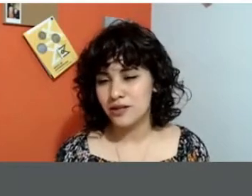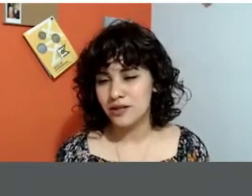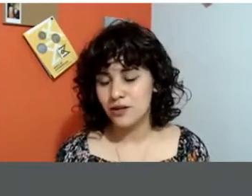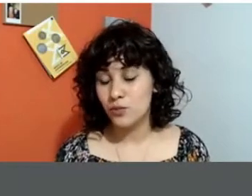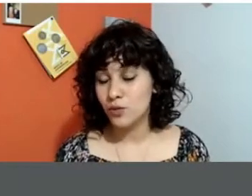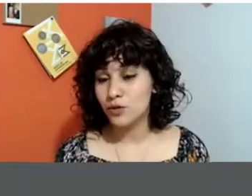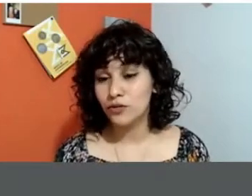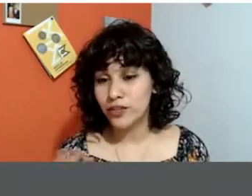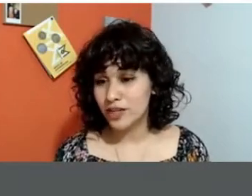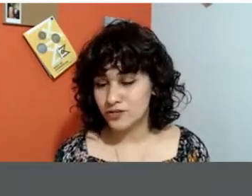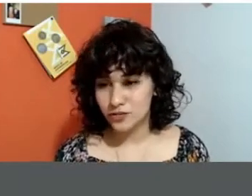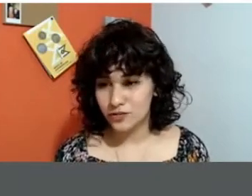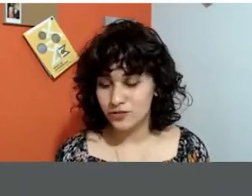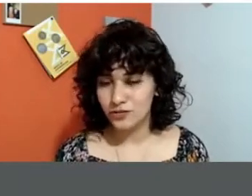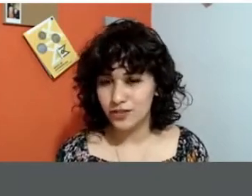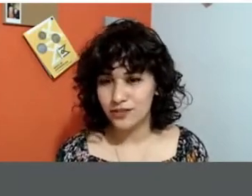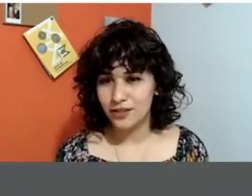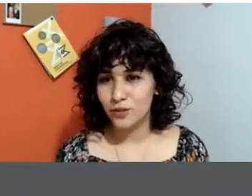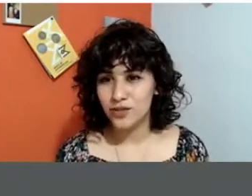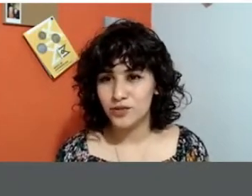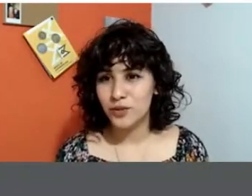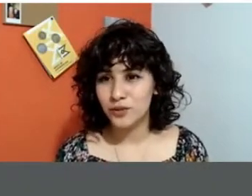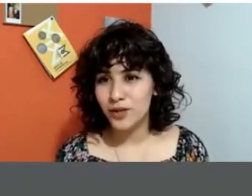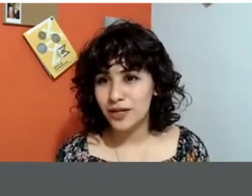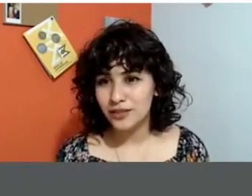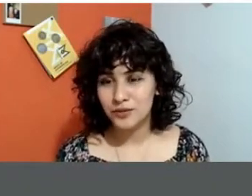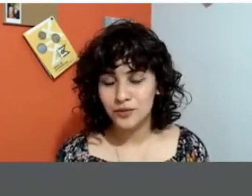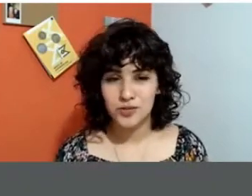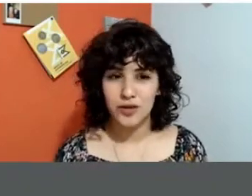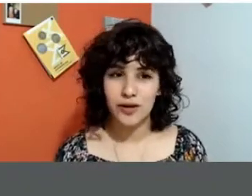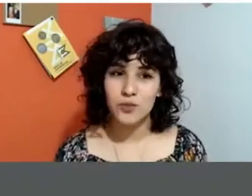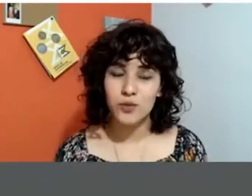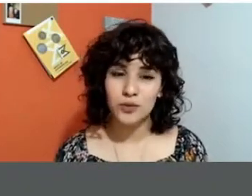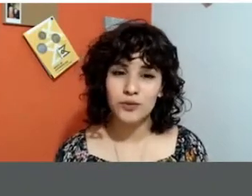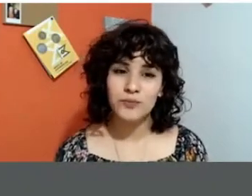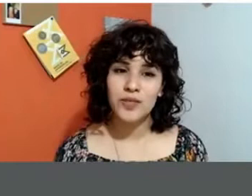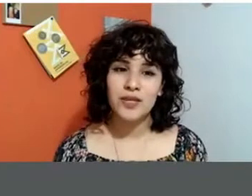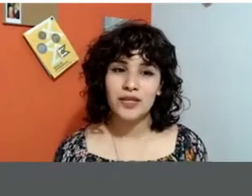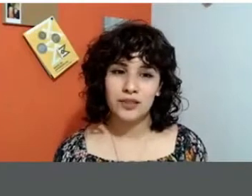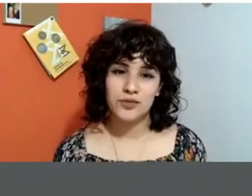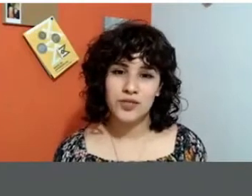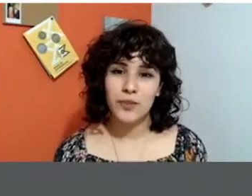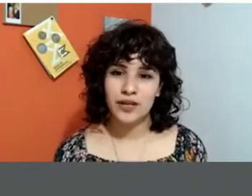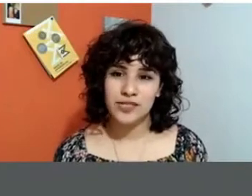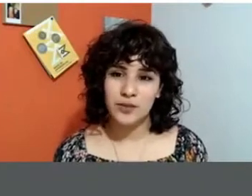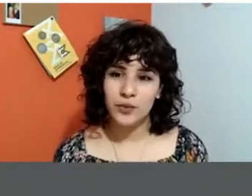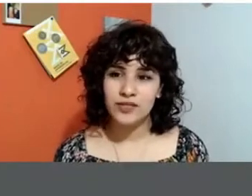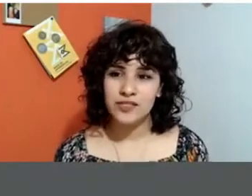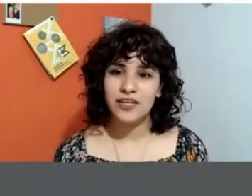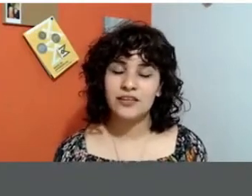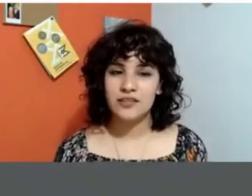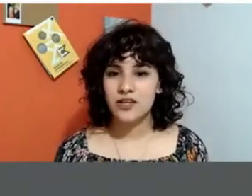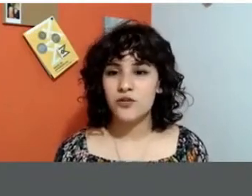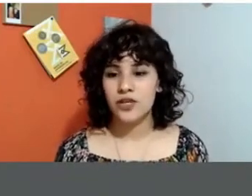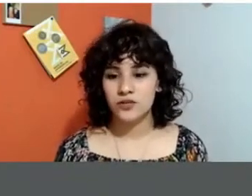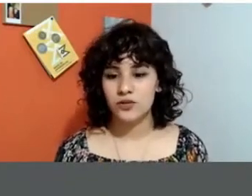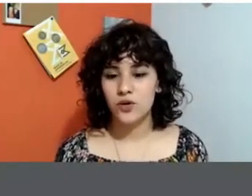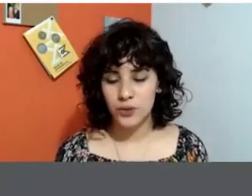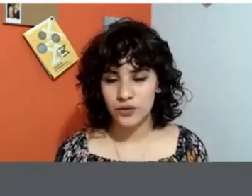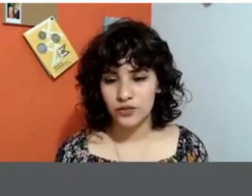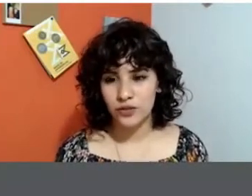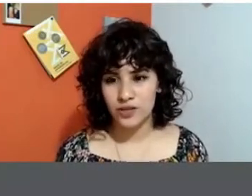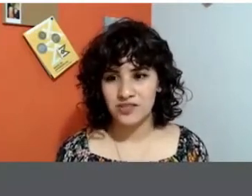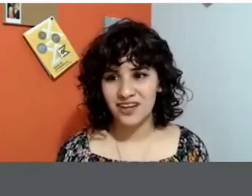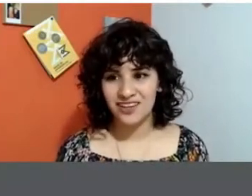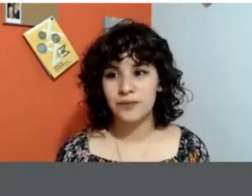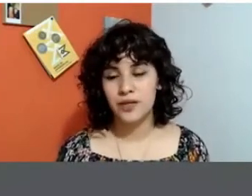también un poco al contexto, ¿no? de la educación virtual, de la educación en remoto. Entonces, para que se puedan seguir desarrollando los